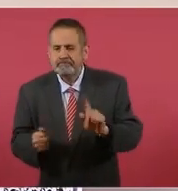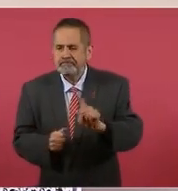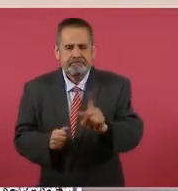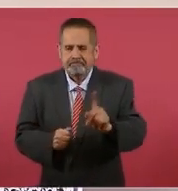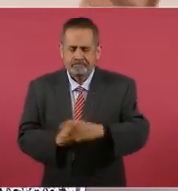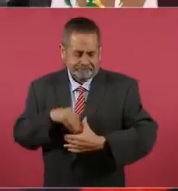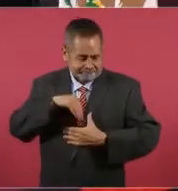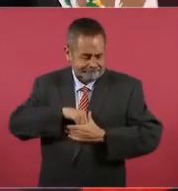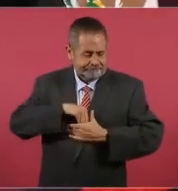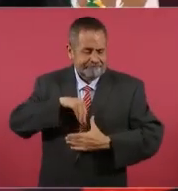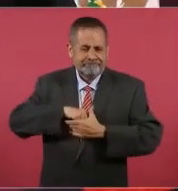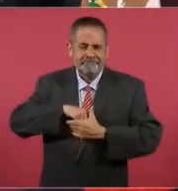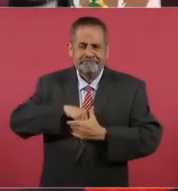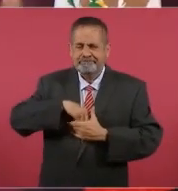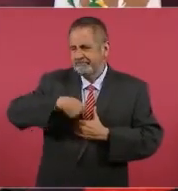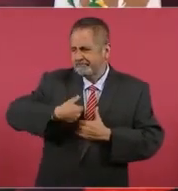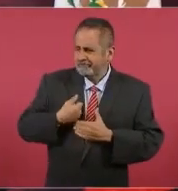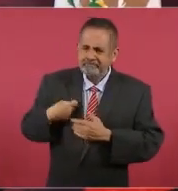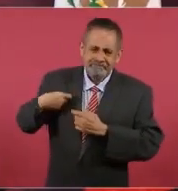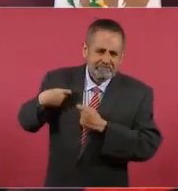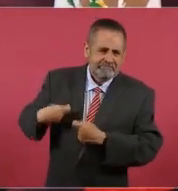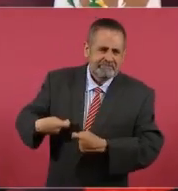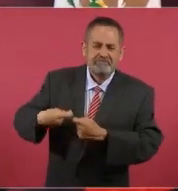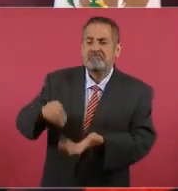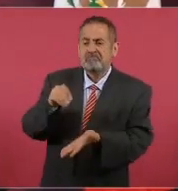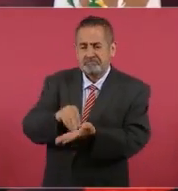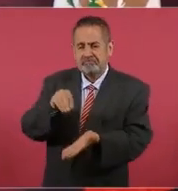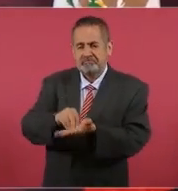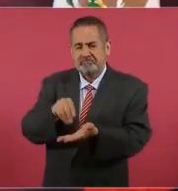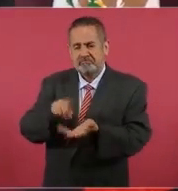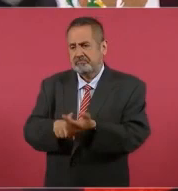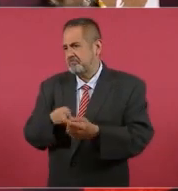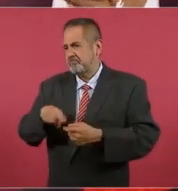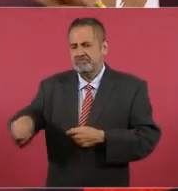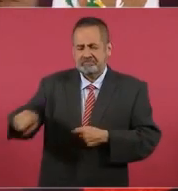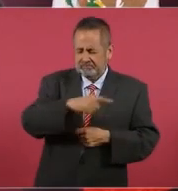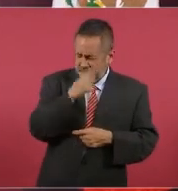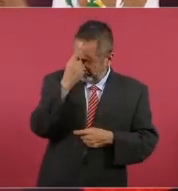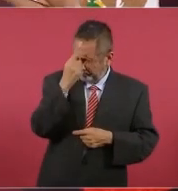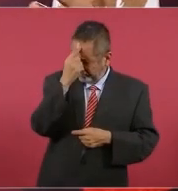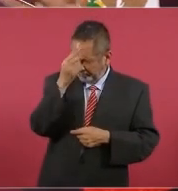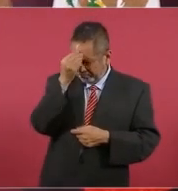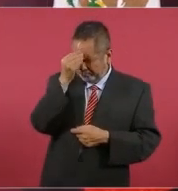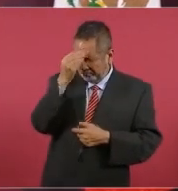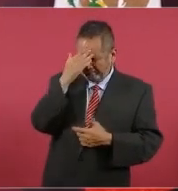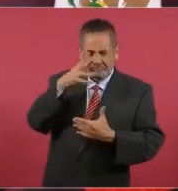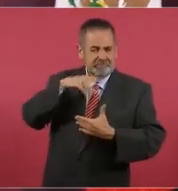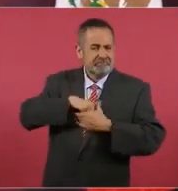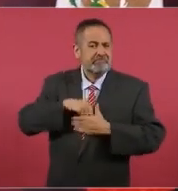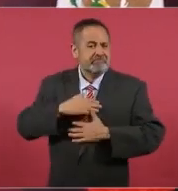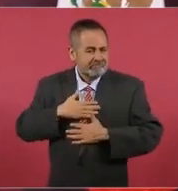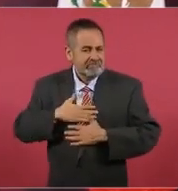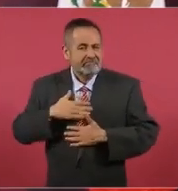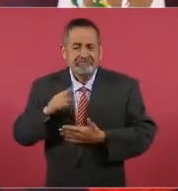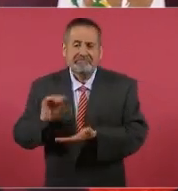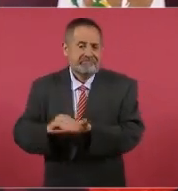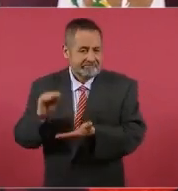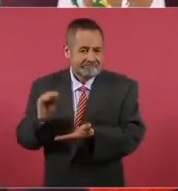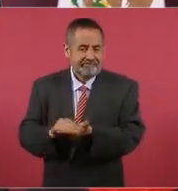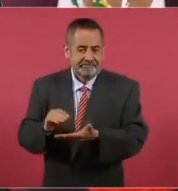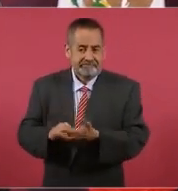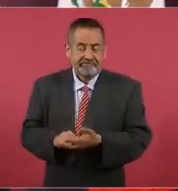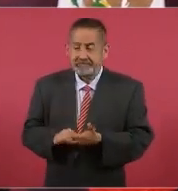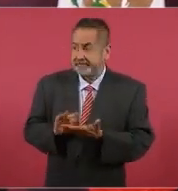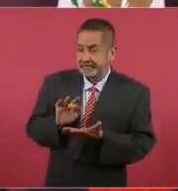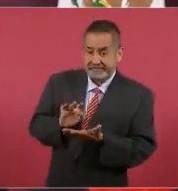Eso se mantiene hasta nuestros días. Gracias a